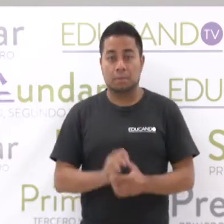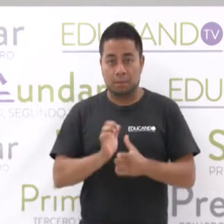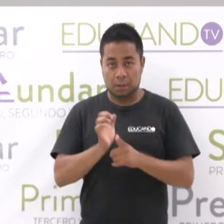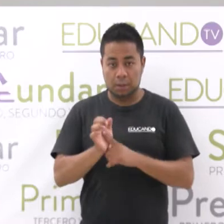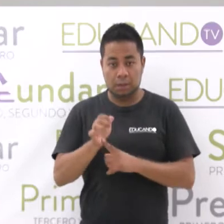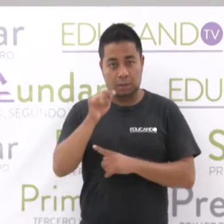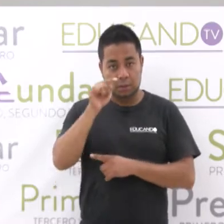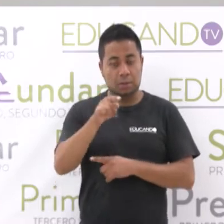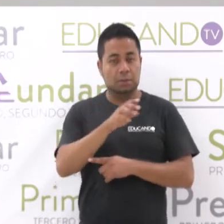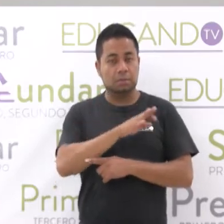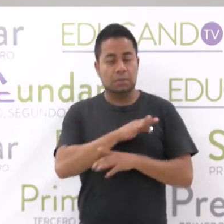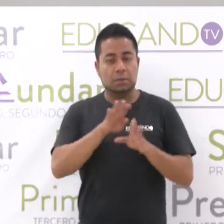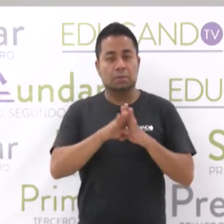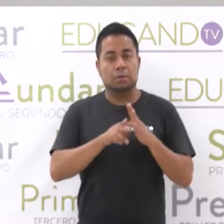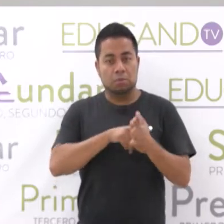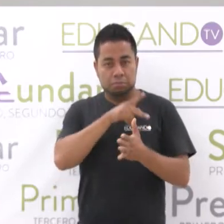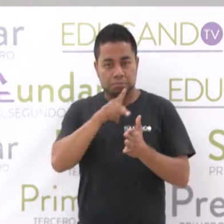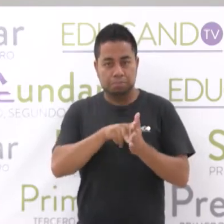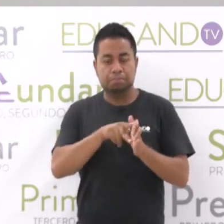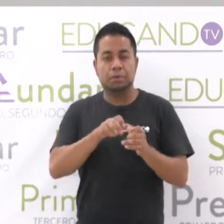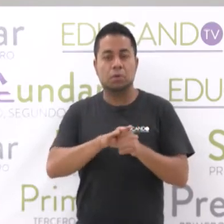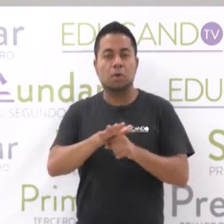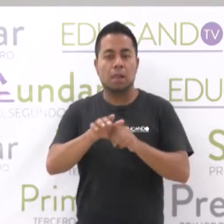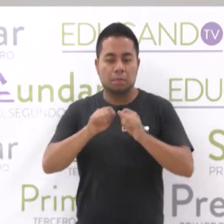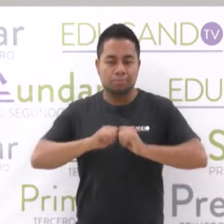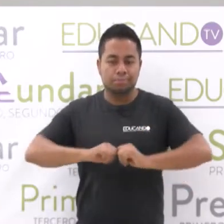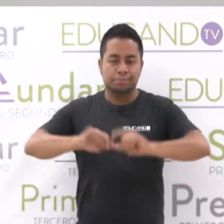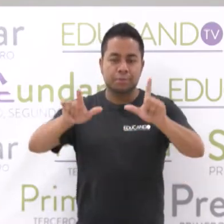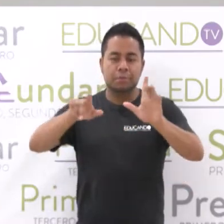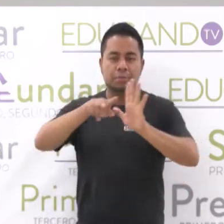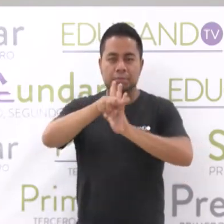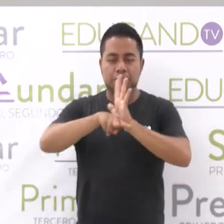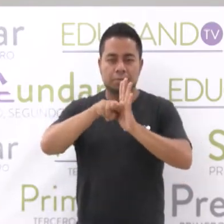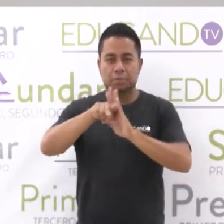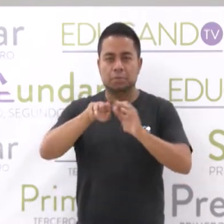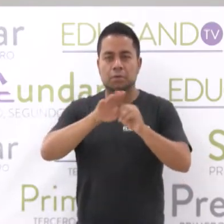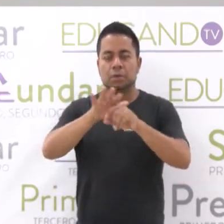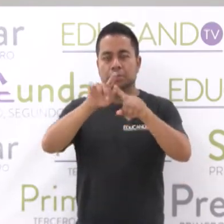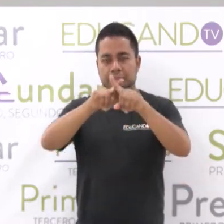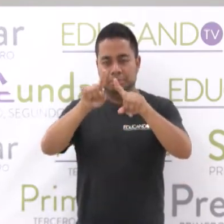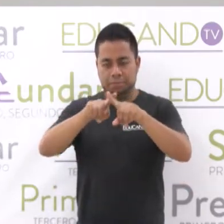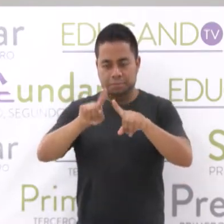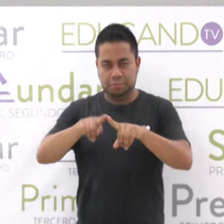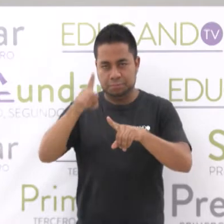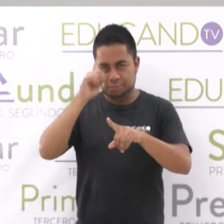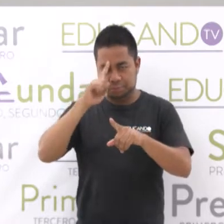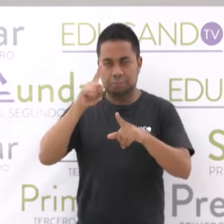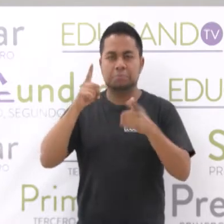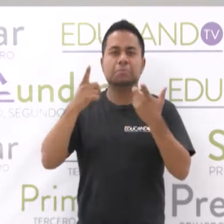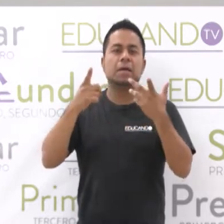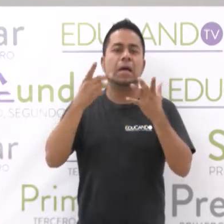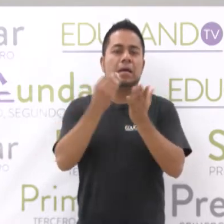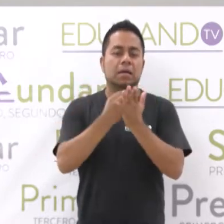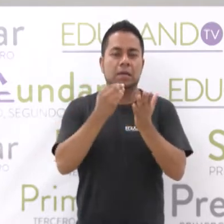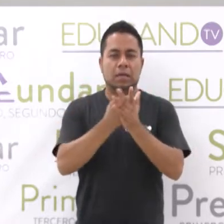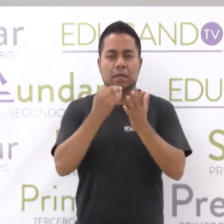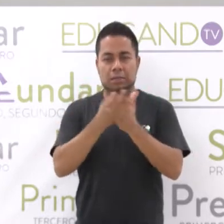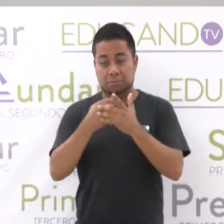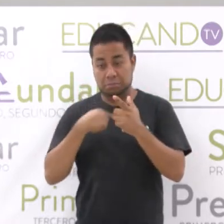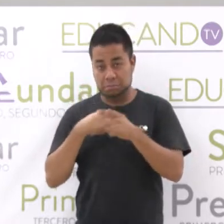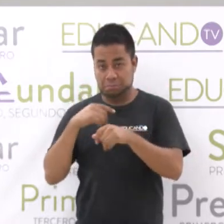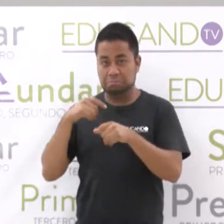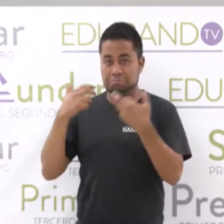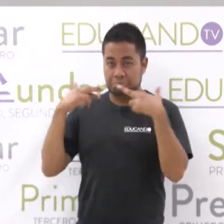ustedes ahí pueden volver a ver esta sesión y todas las demás sesiones de mis compañeros y